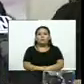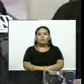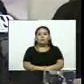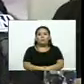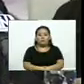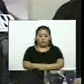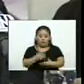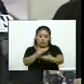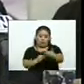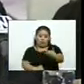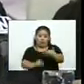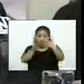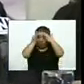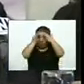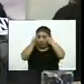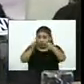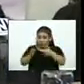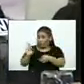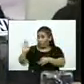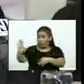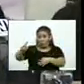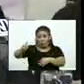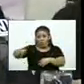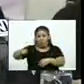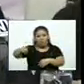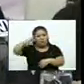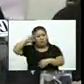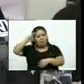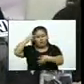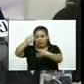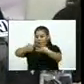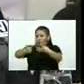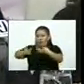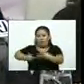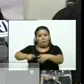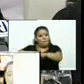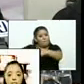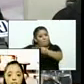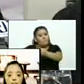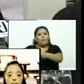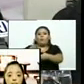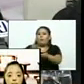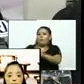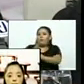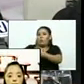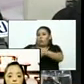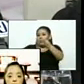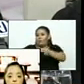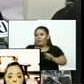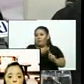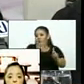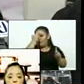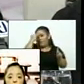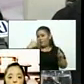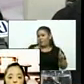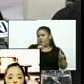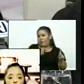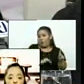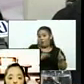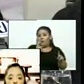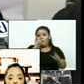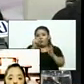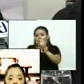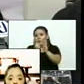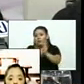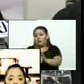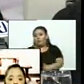La decisión de la Cámara ha violado el derecho de acceso a la justicia de la niña reconocido en los